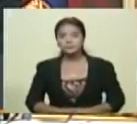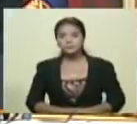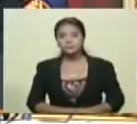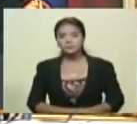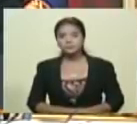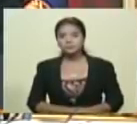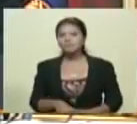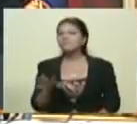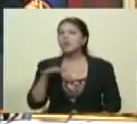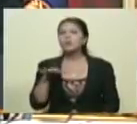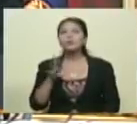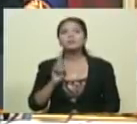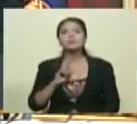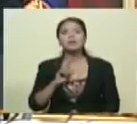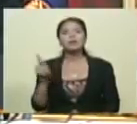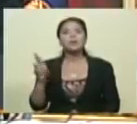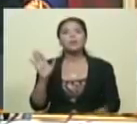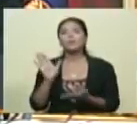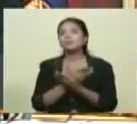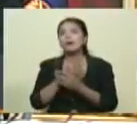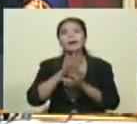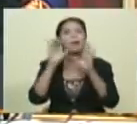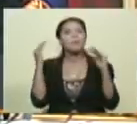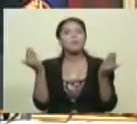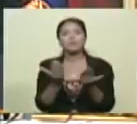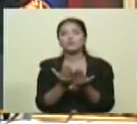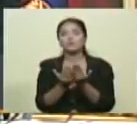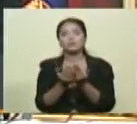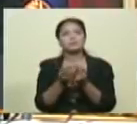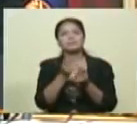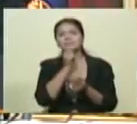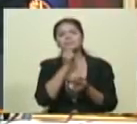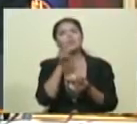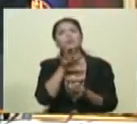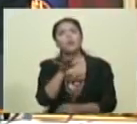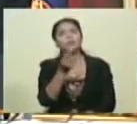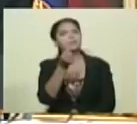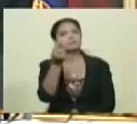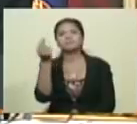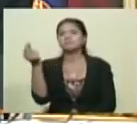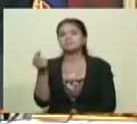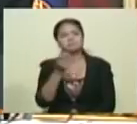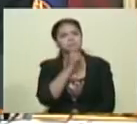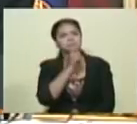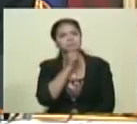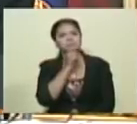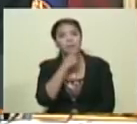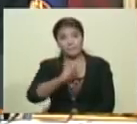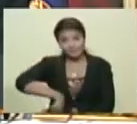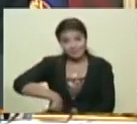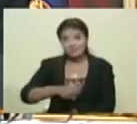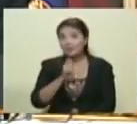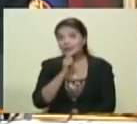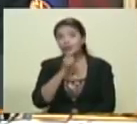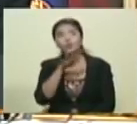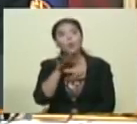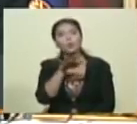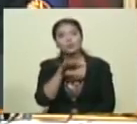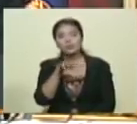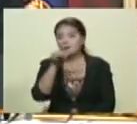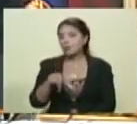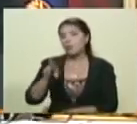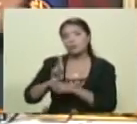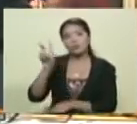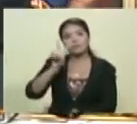¿Dónde más ha habido referéndum revocatorio en el mundo, en la historia de la humanidad? Díganme ustedes, ¿dónde? Presidencial. En